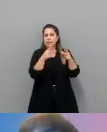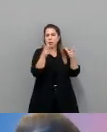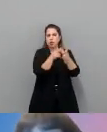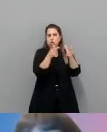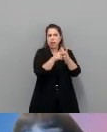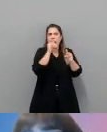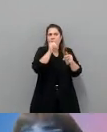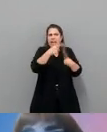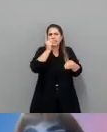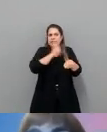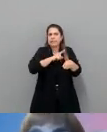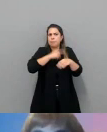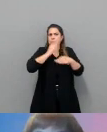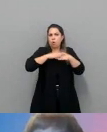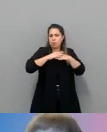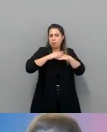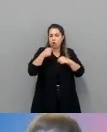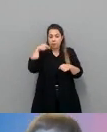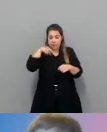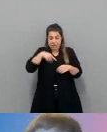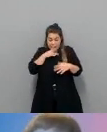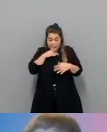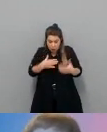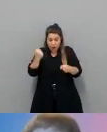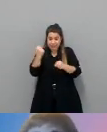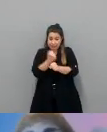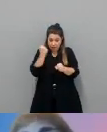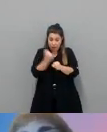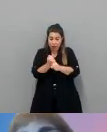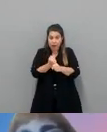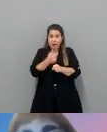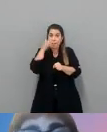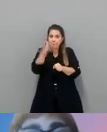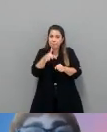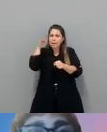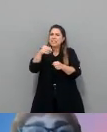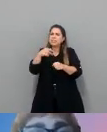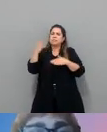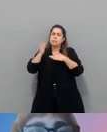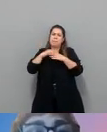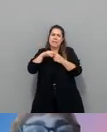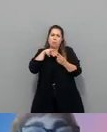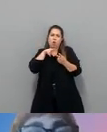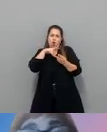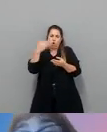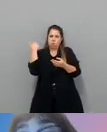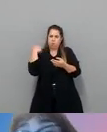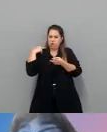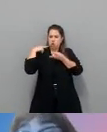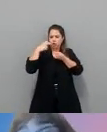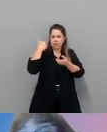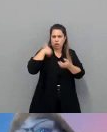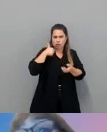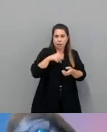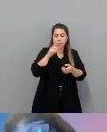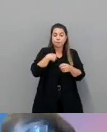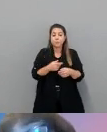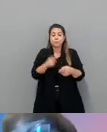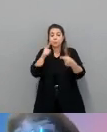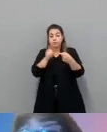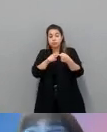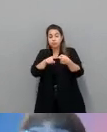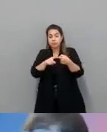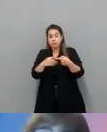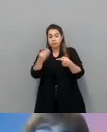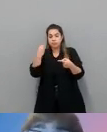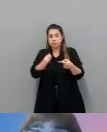¿vale? No solo tiene que estar trabajando actualmente, sino que tiene que haber cotizado un mínimo. Ya veréis que es poco, ¿eh? Por un lado, tengo la posibilidad, lo